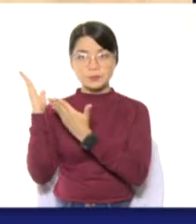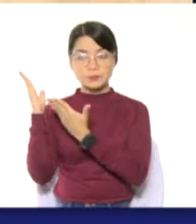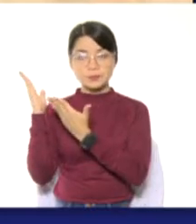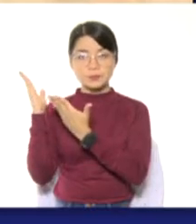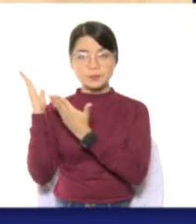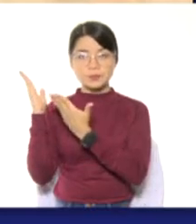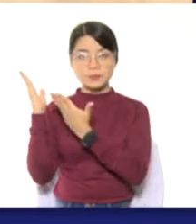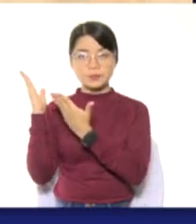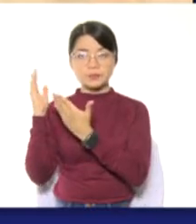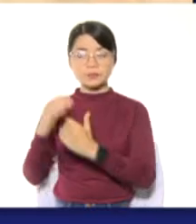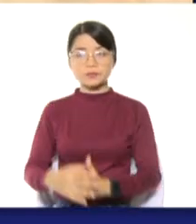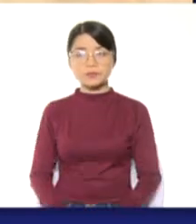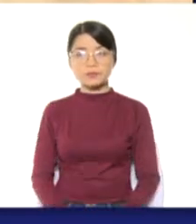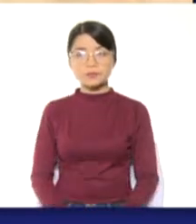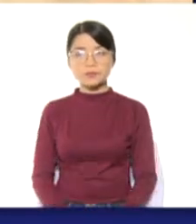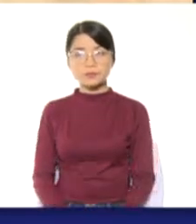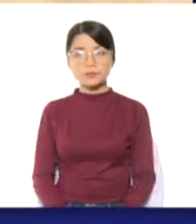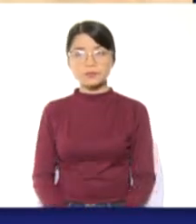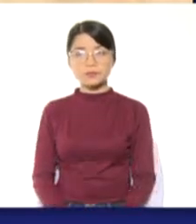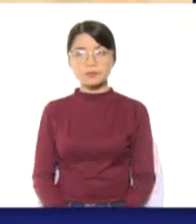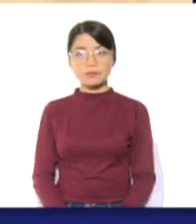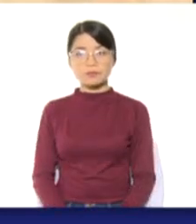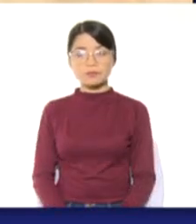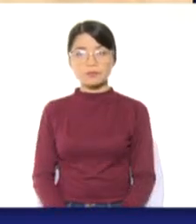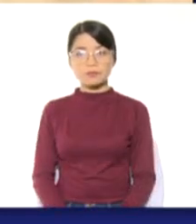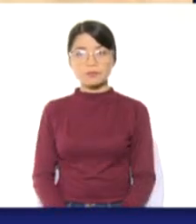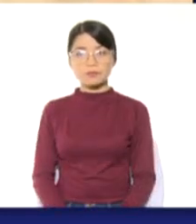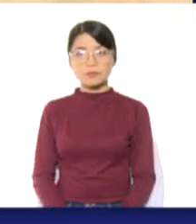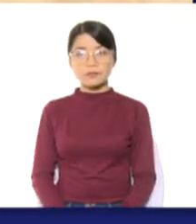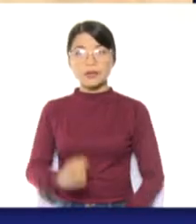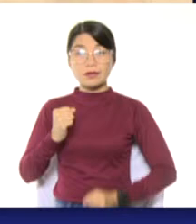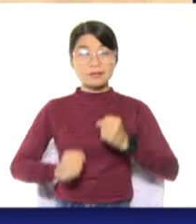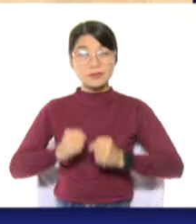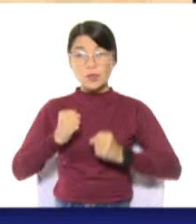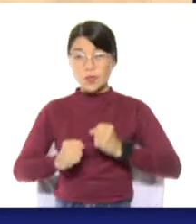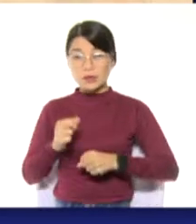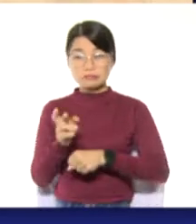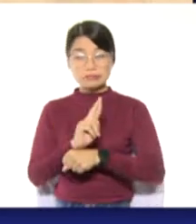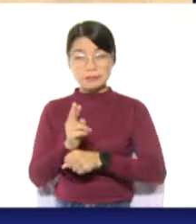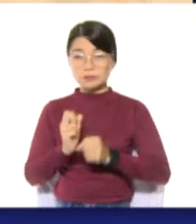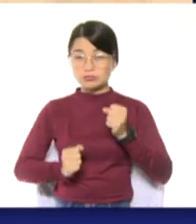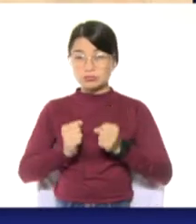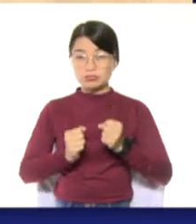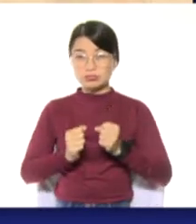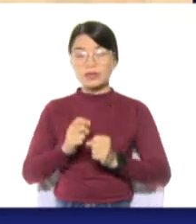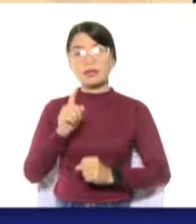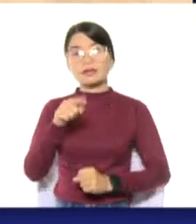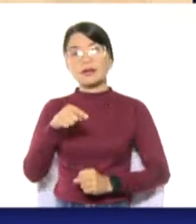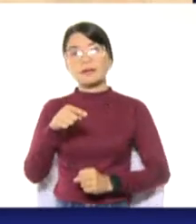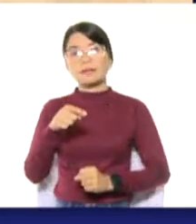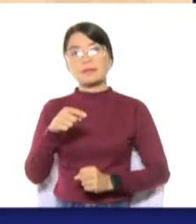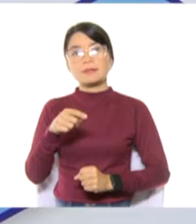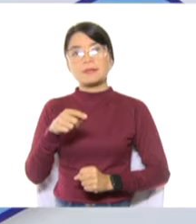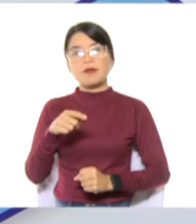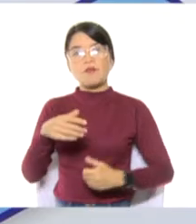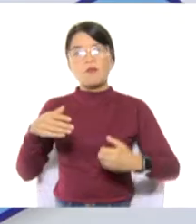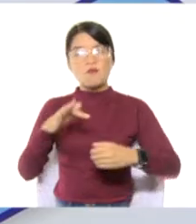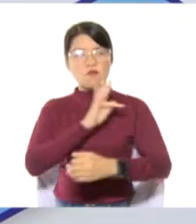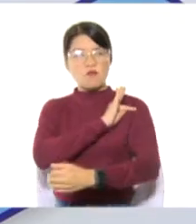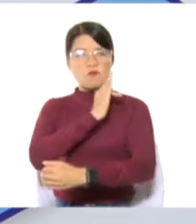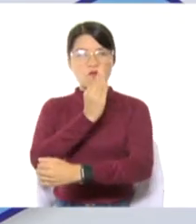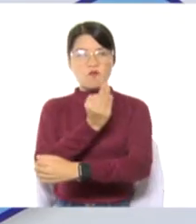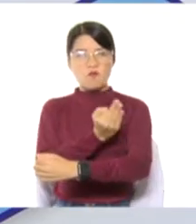vamos a trabajar velocidad, vamos a trabajar resistencia y vamos a trabajar fuerza en esta clase.